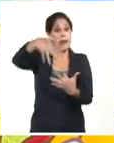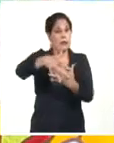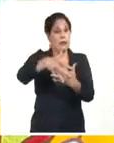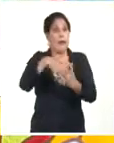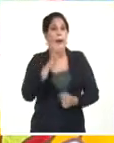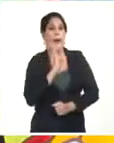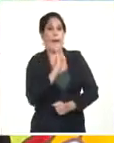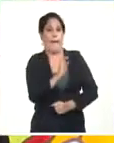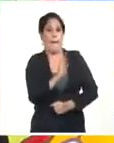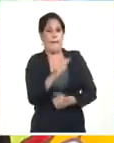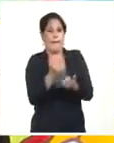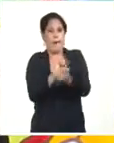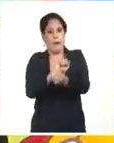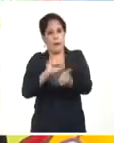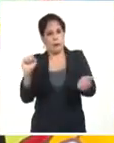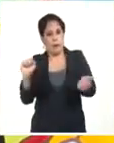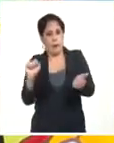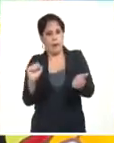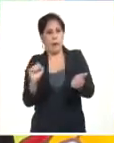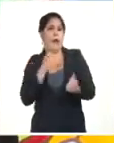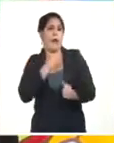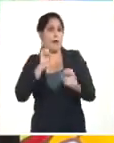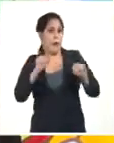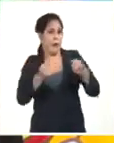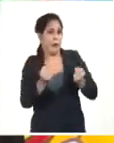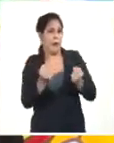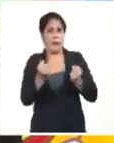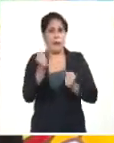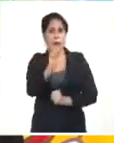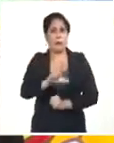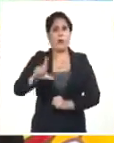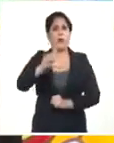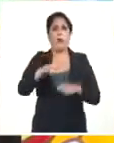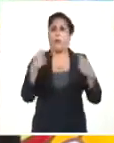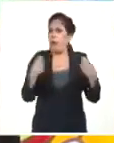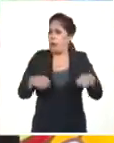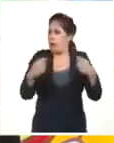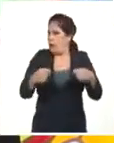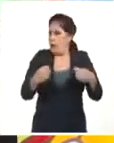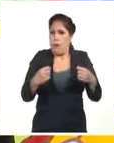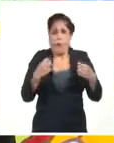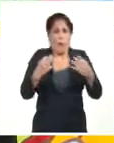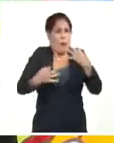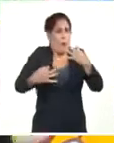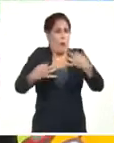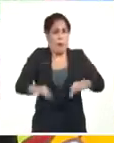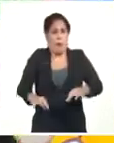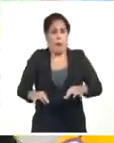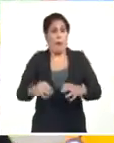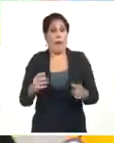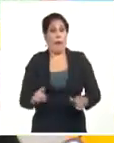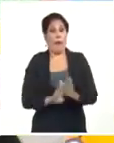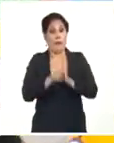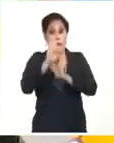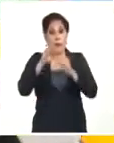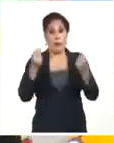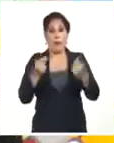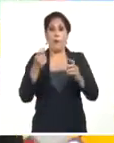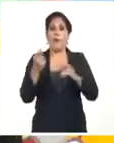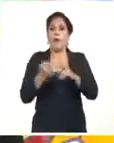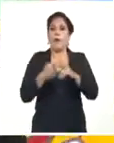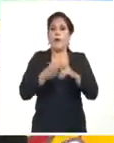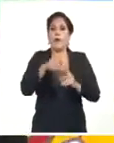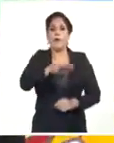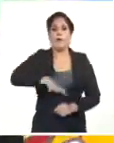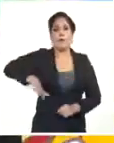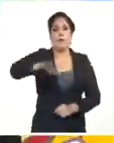las soberanías y formas de gobierno y la buena aplicación de un tratado para el desarrollo económico y comercial nos